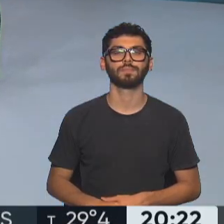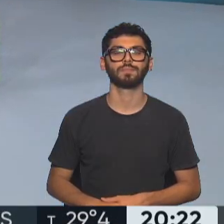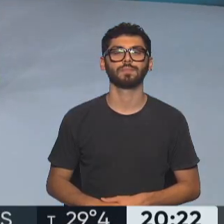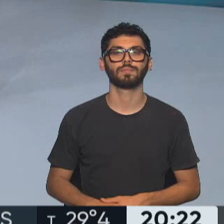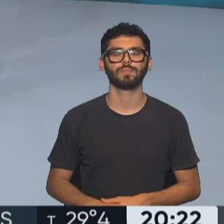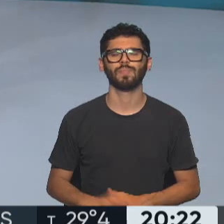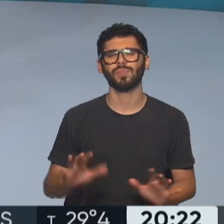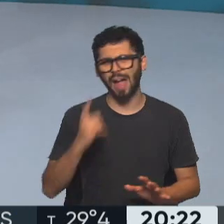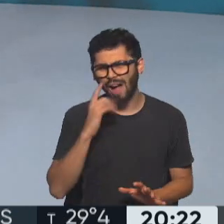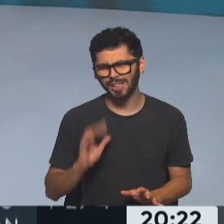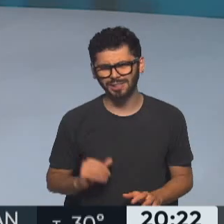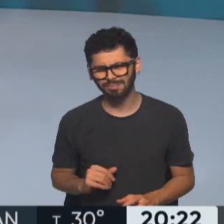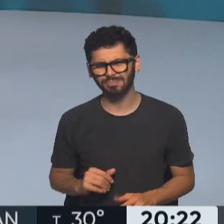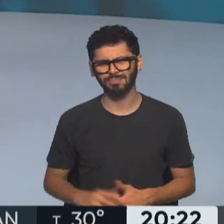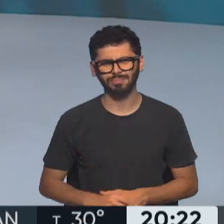A ver,